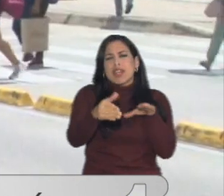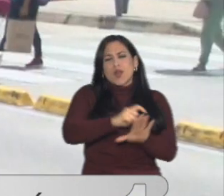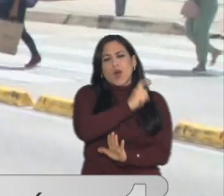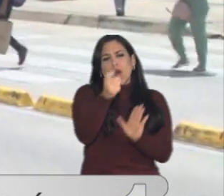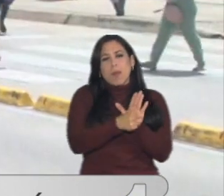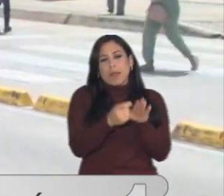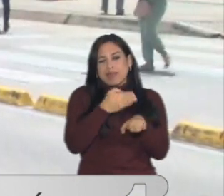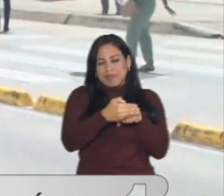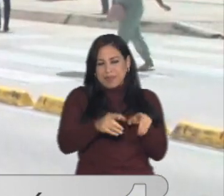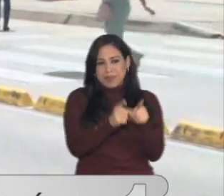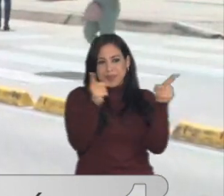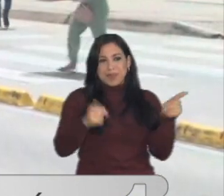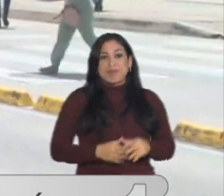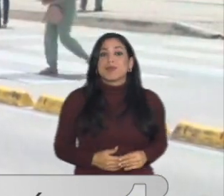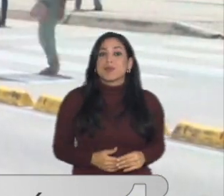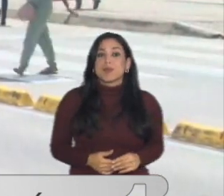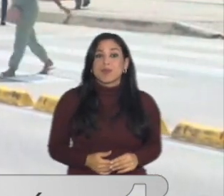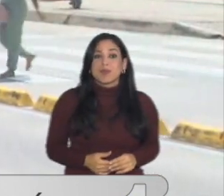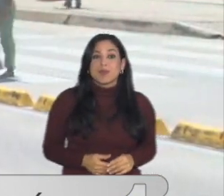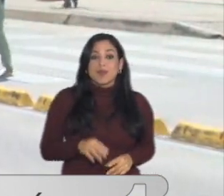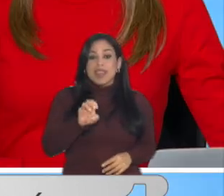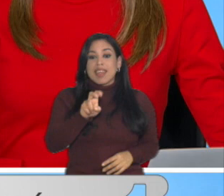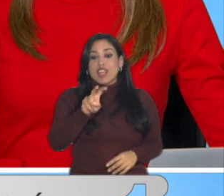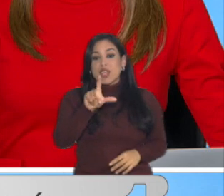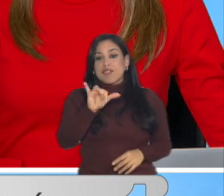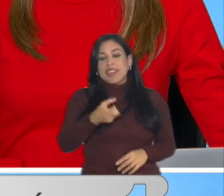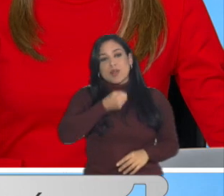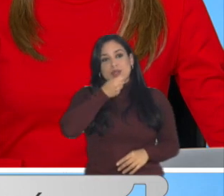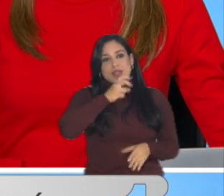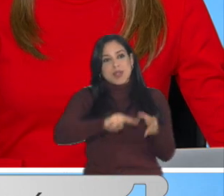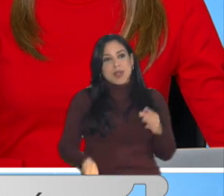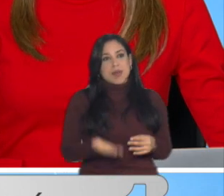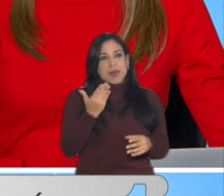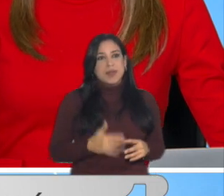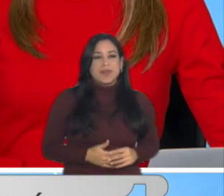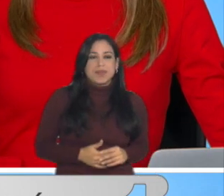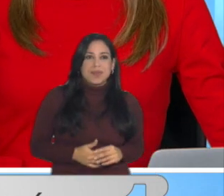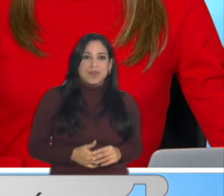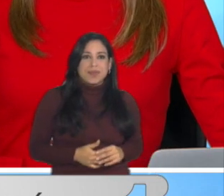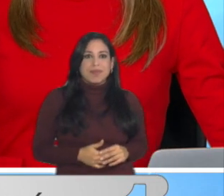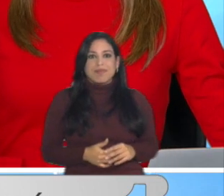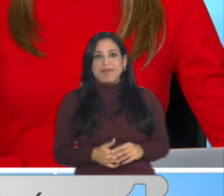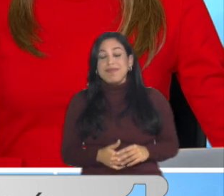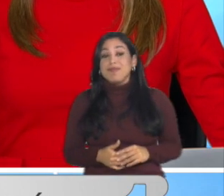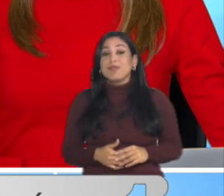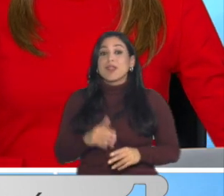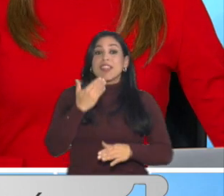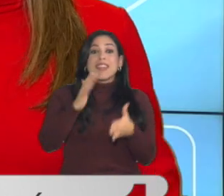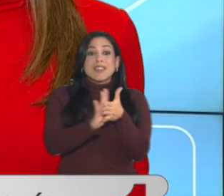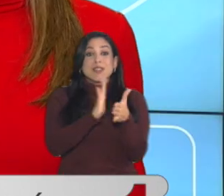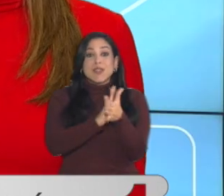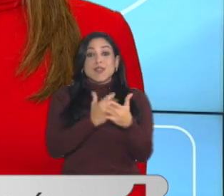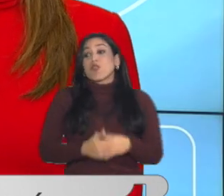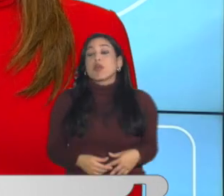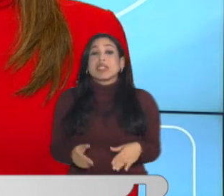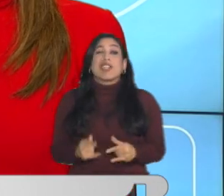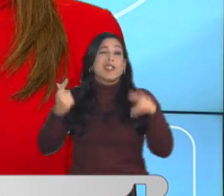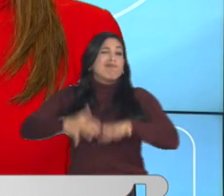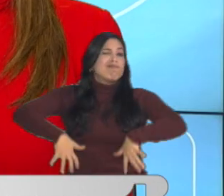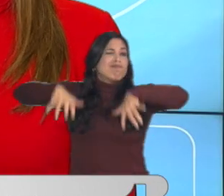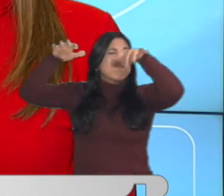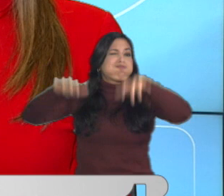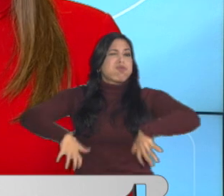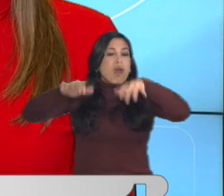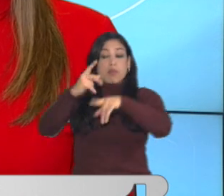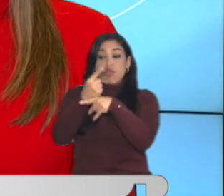detalle más adelante. Evelyn Díaz, Noticentro 1, CMI. Evelyn, muchas gracias. Las fuertes